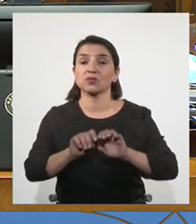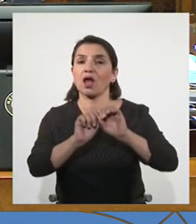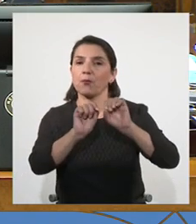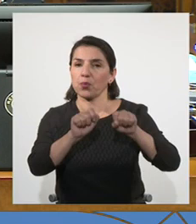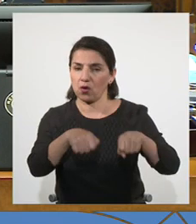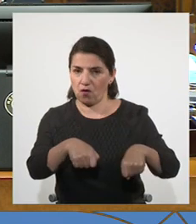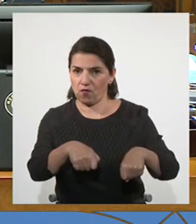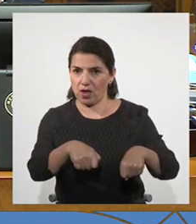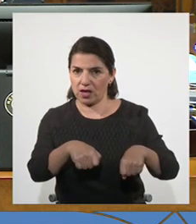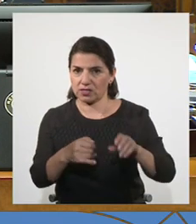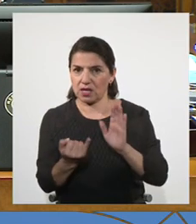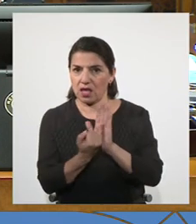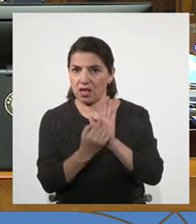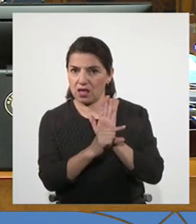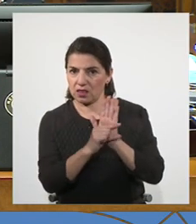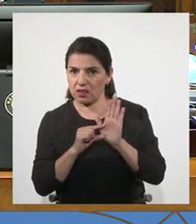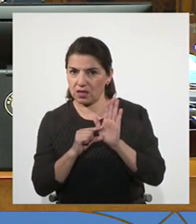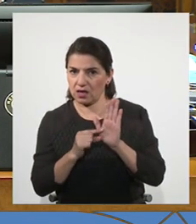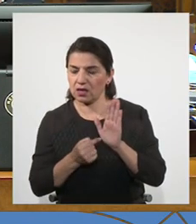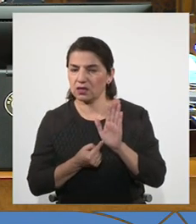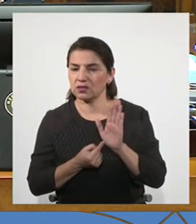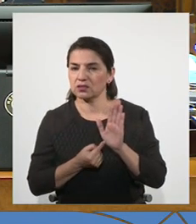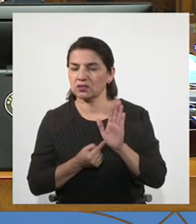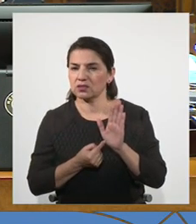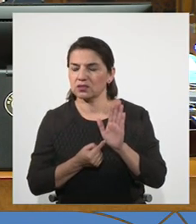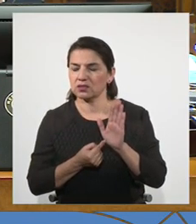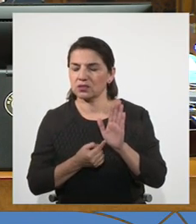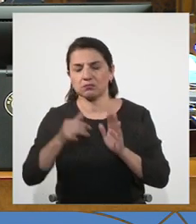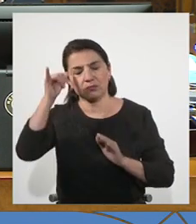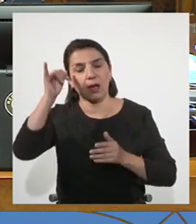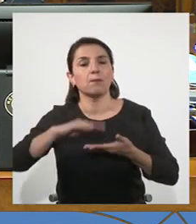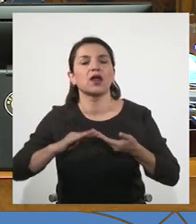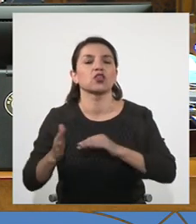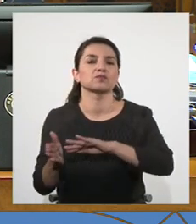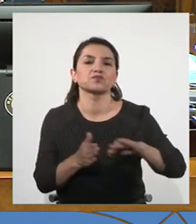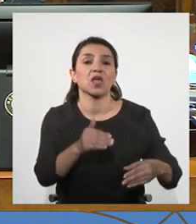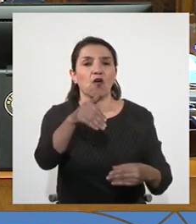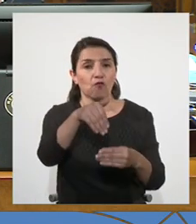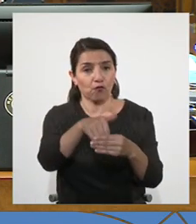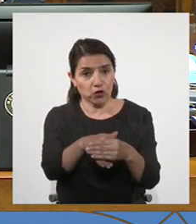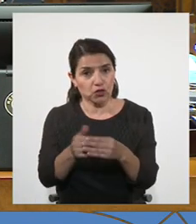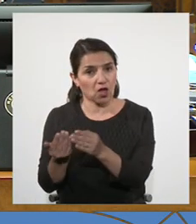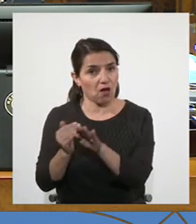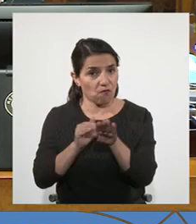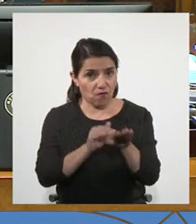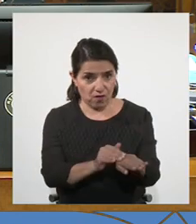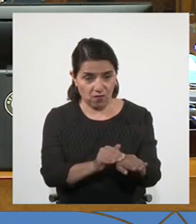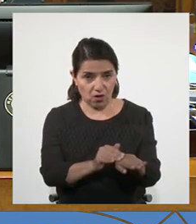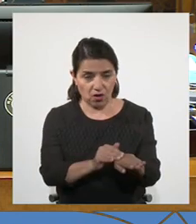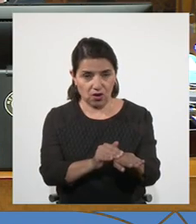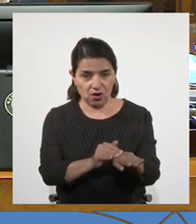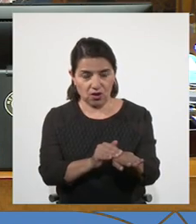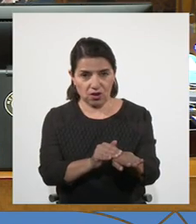aprobarse la indicación, perdón, el voto a favor es para